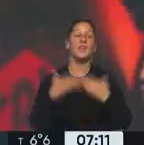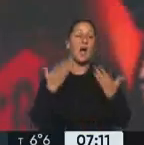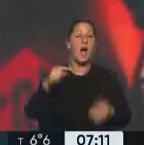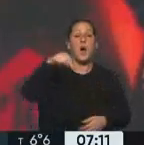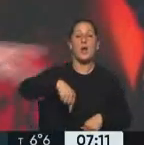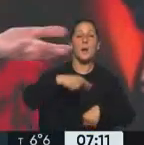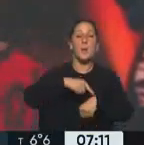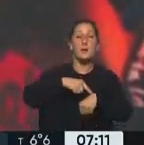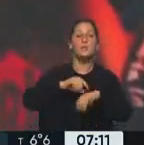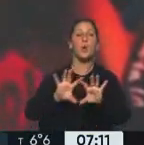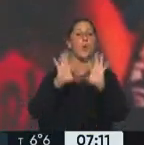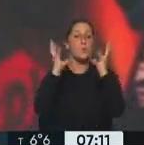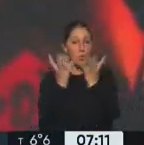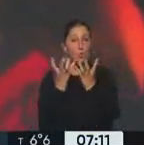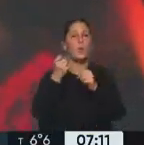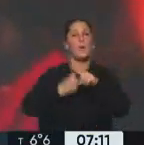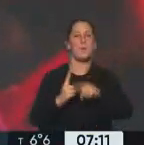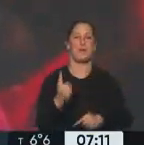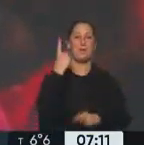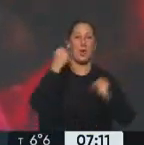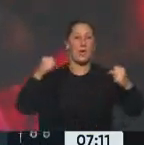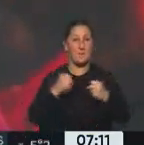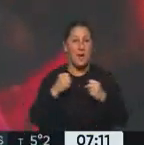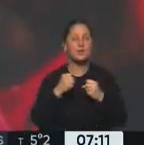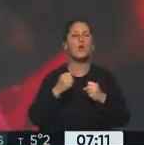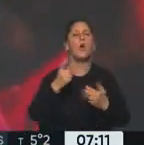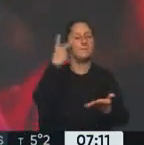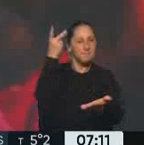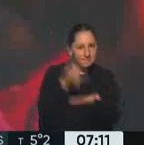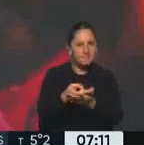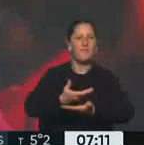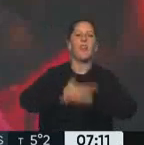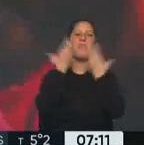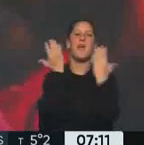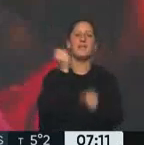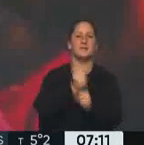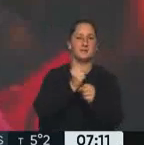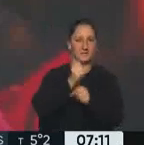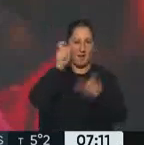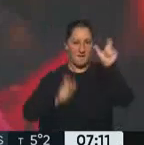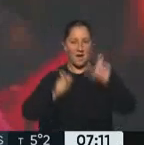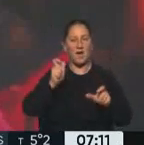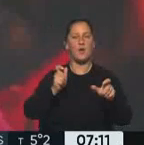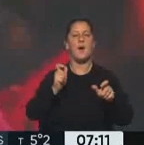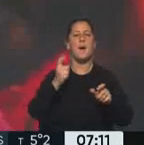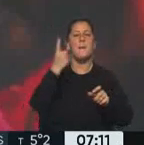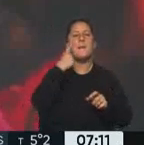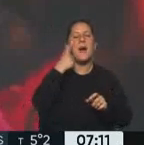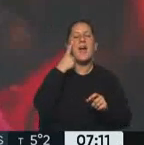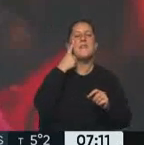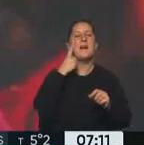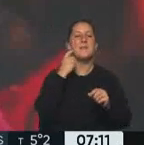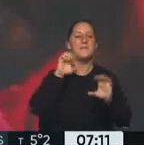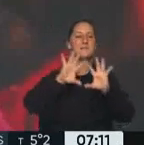mundo. A propósito del primero de mayo, reivindicó el Día del Trabajador y para dar una vuelta internacional ya está con